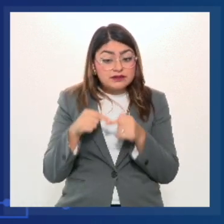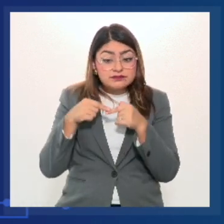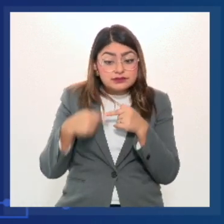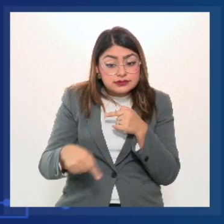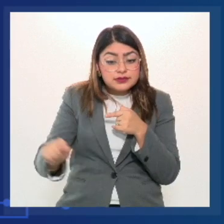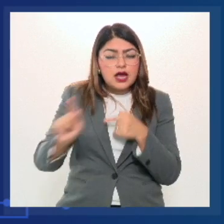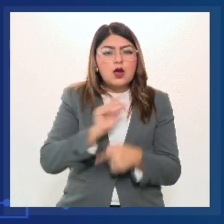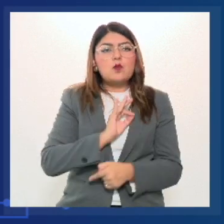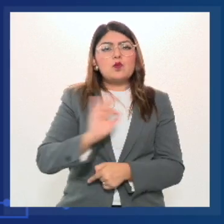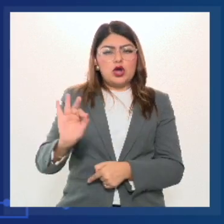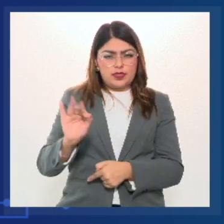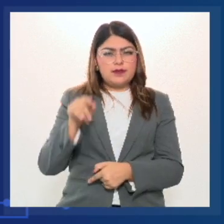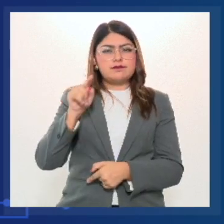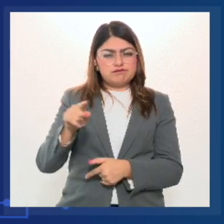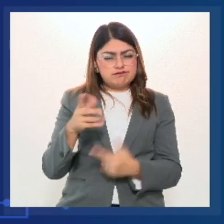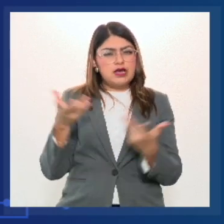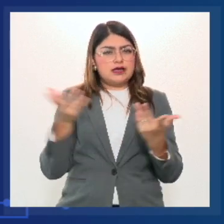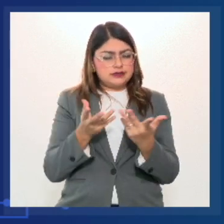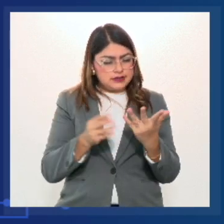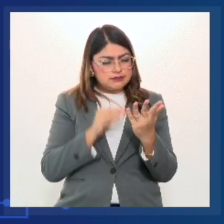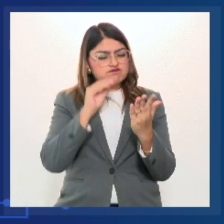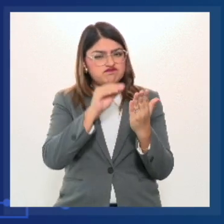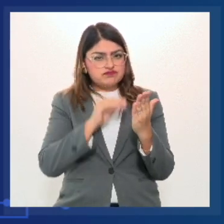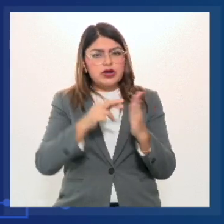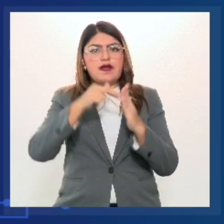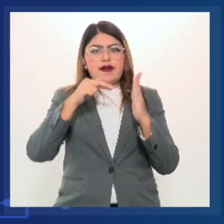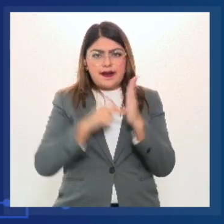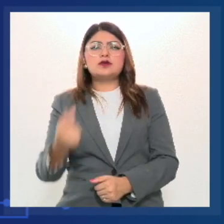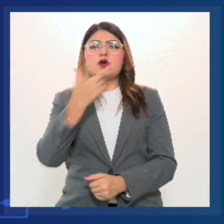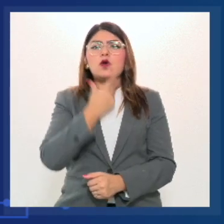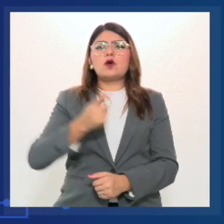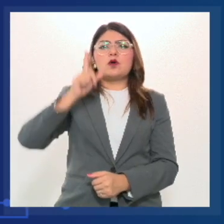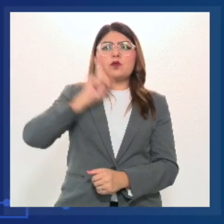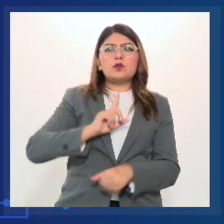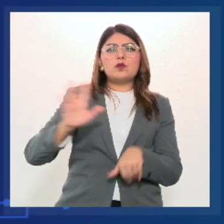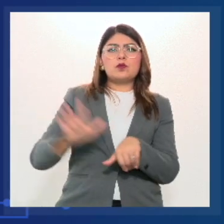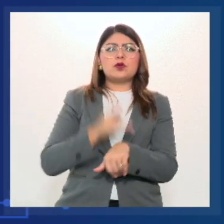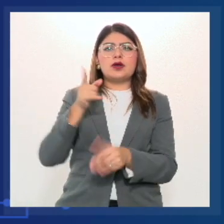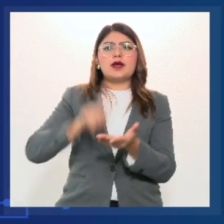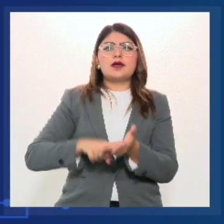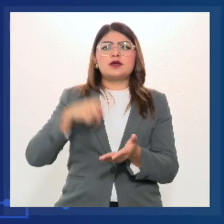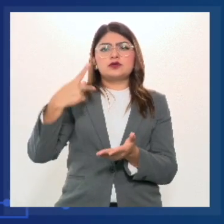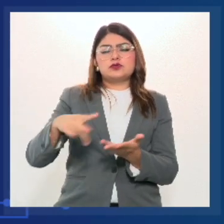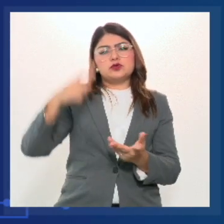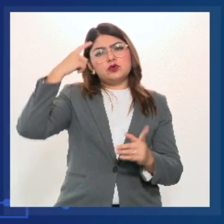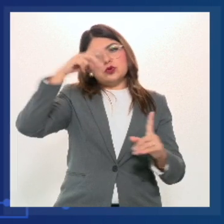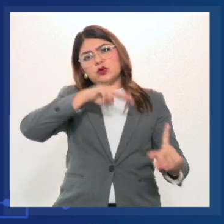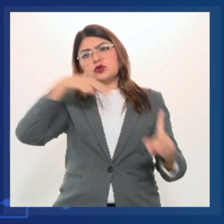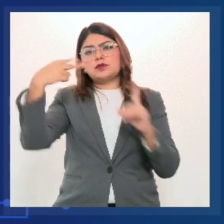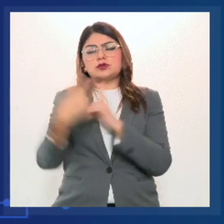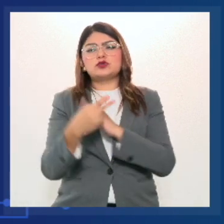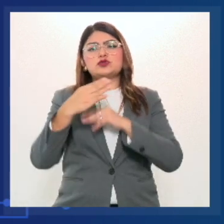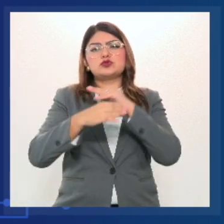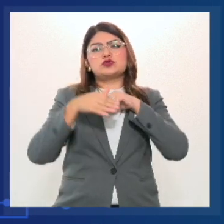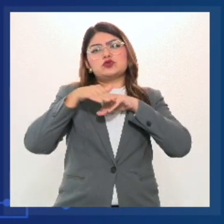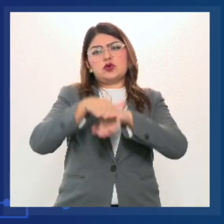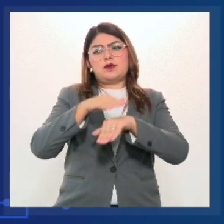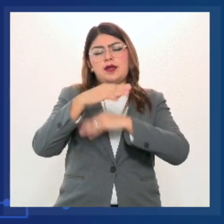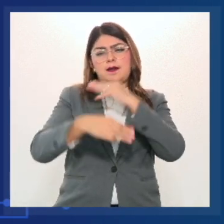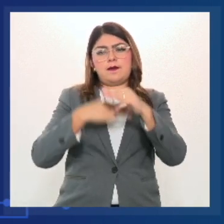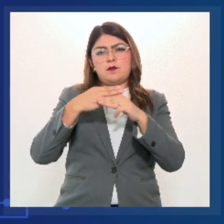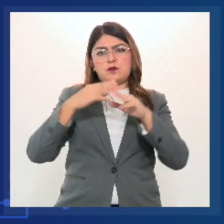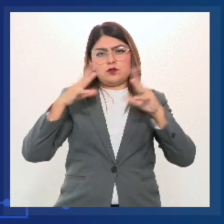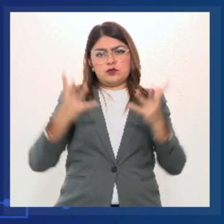ello se generen políticas públicas sobre este fenómeno. La formación de su concepción del mundo, la adquisición